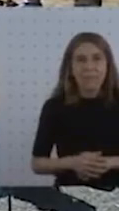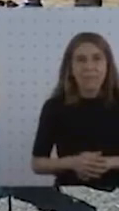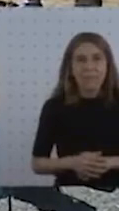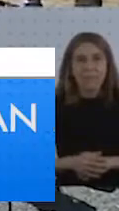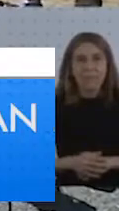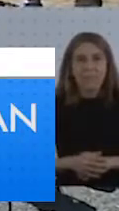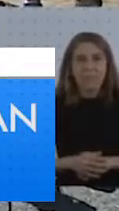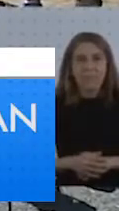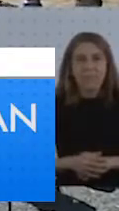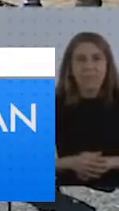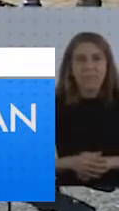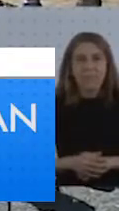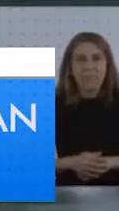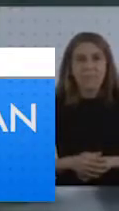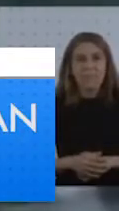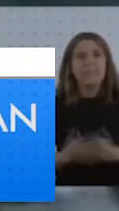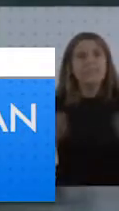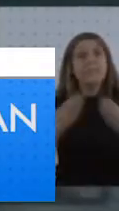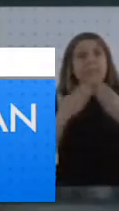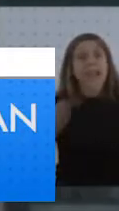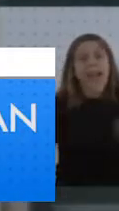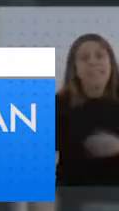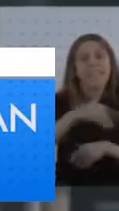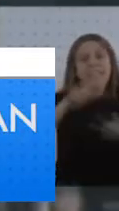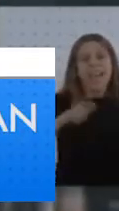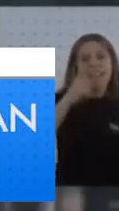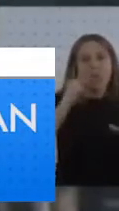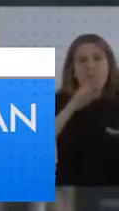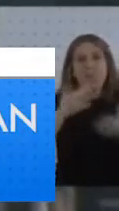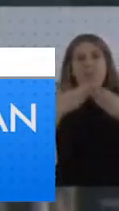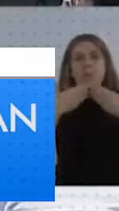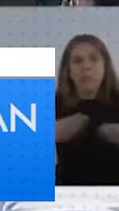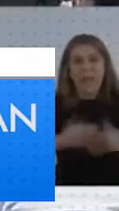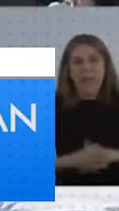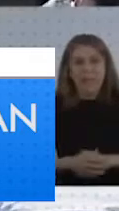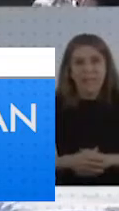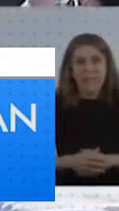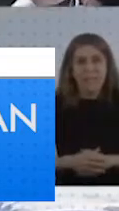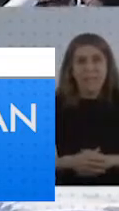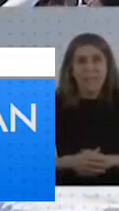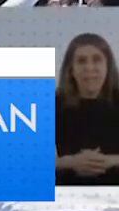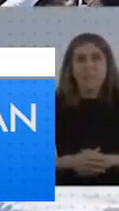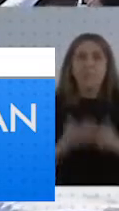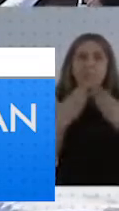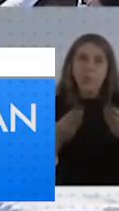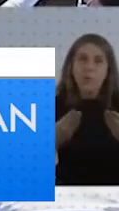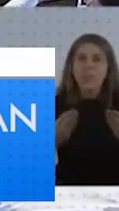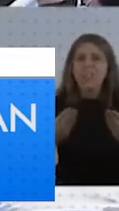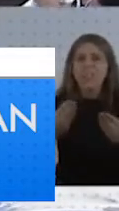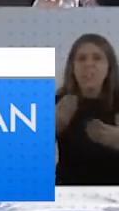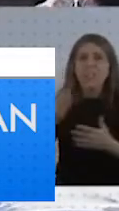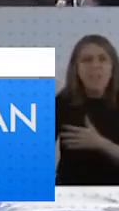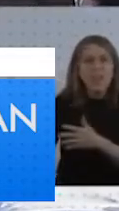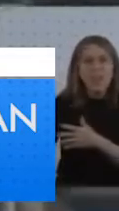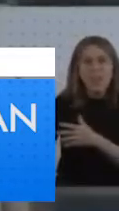Alberto Fernández anunció la culminación del plan de infraestructura penitenciaria provincial. En un acto en la Unidad 58 de Lomas de Zamora, el presidente de la Nación y el